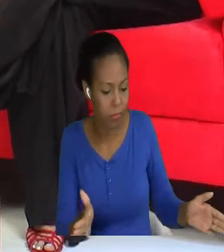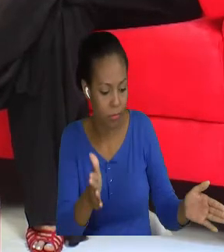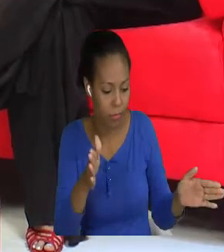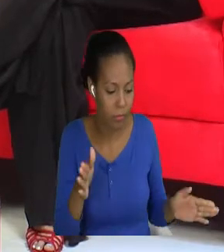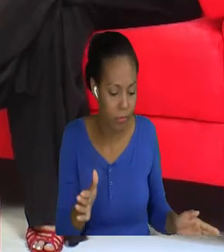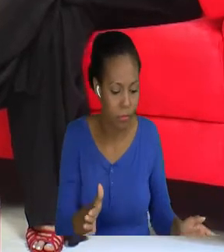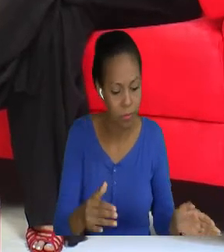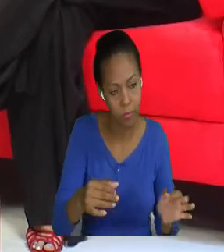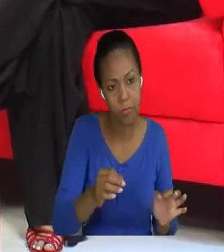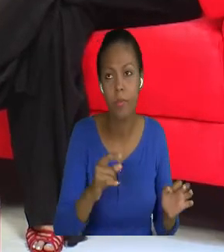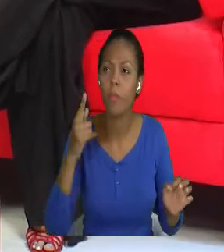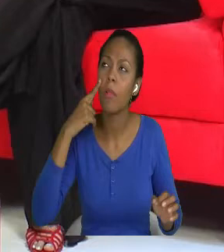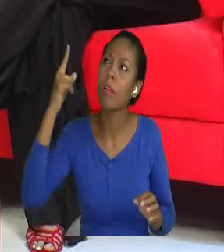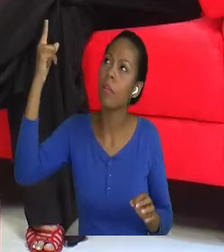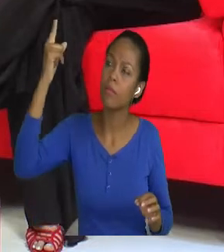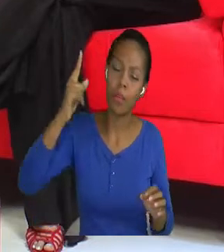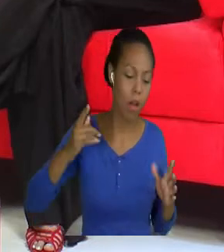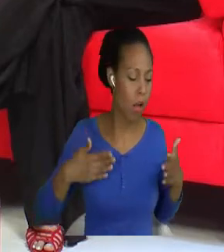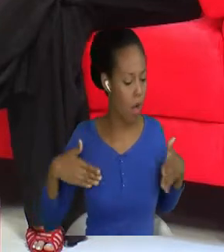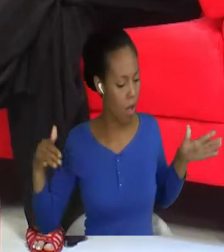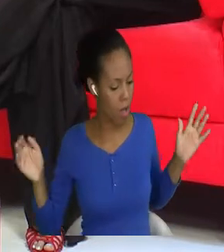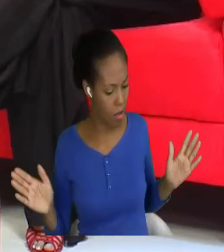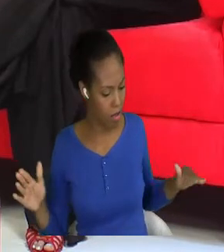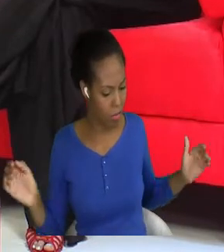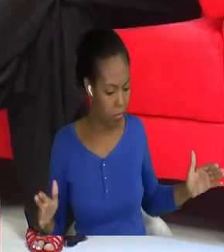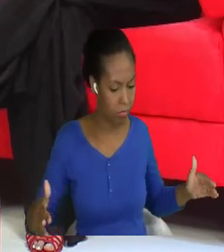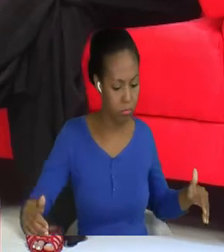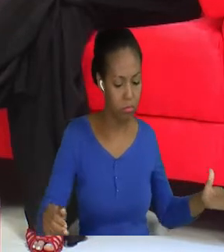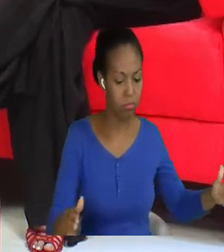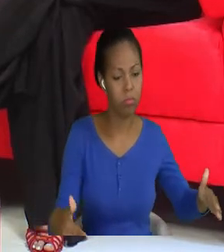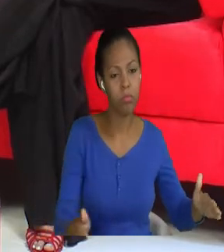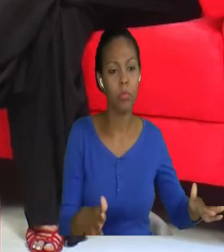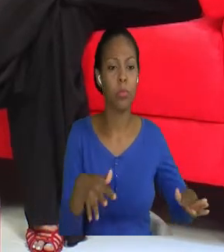pena mencionar, y me siento muy orgullosa de ello, que